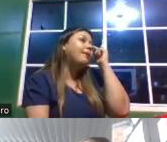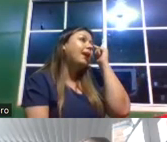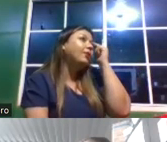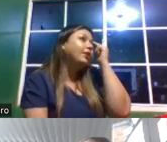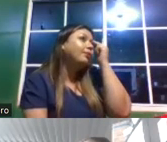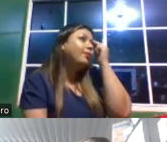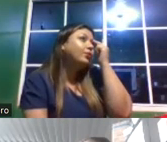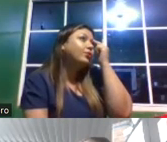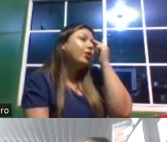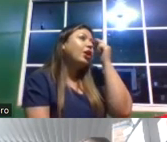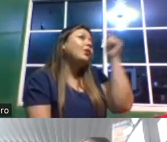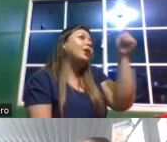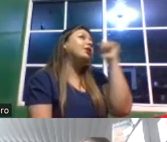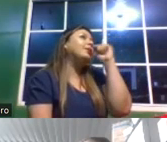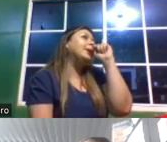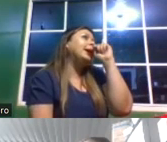Cinco.